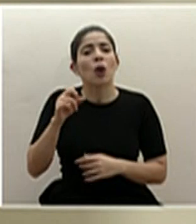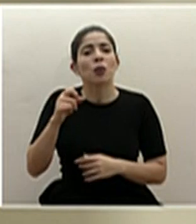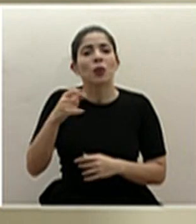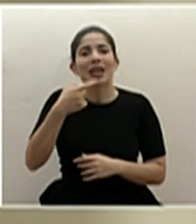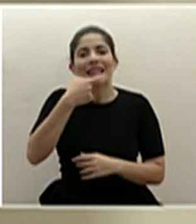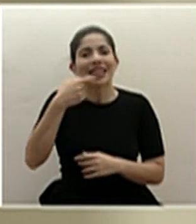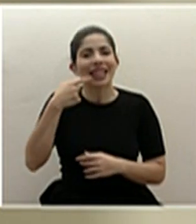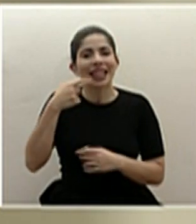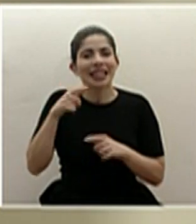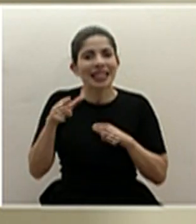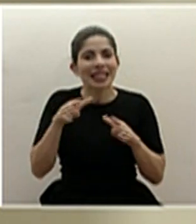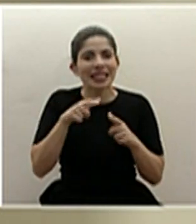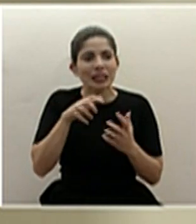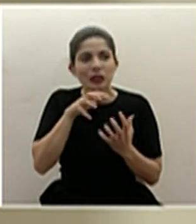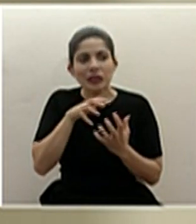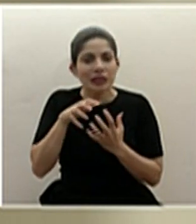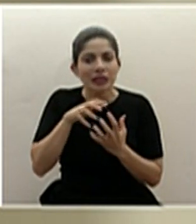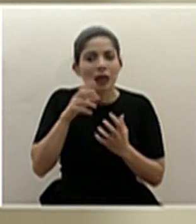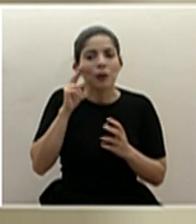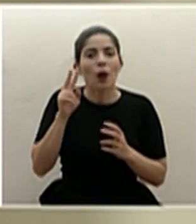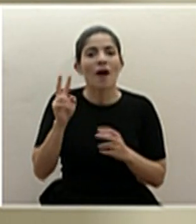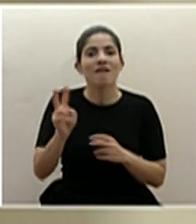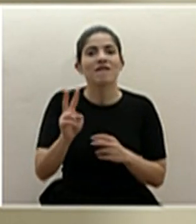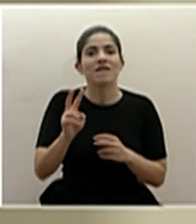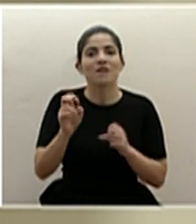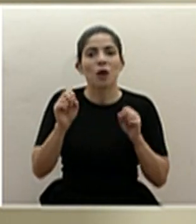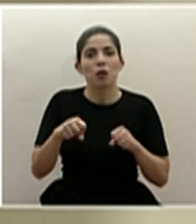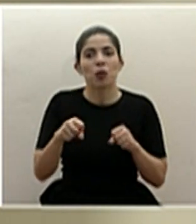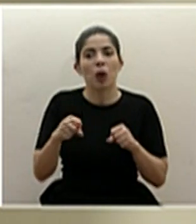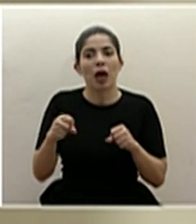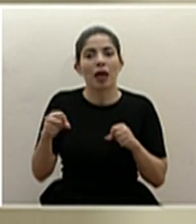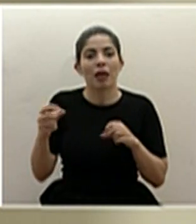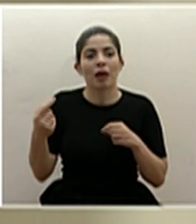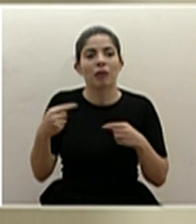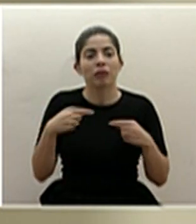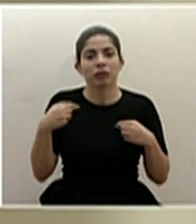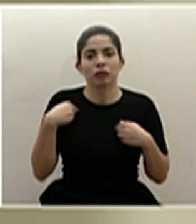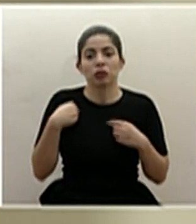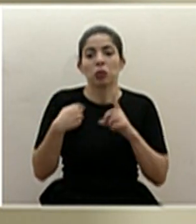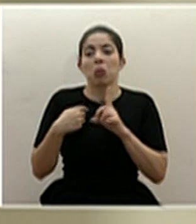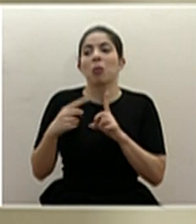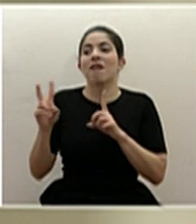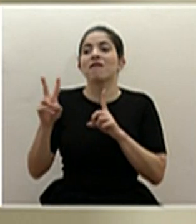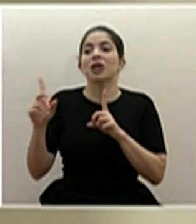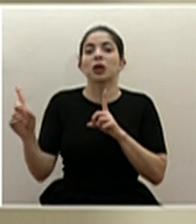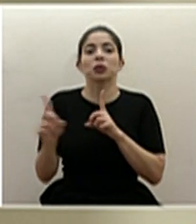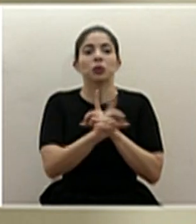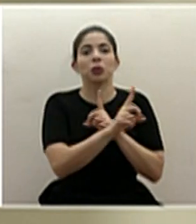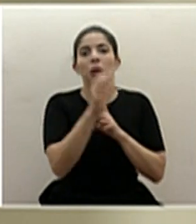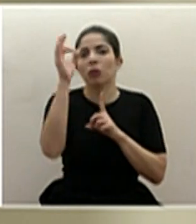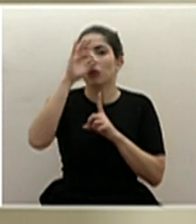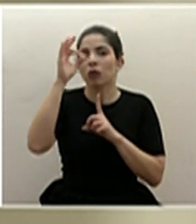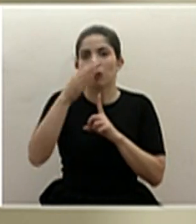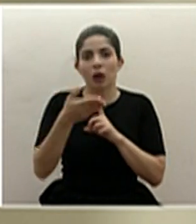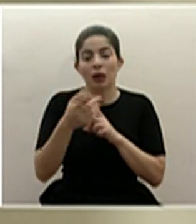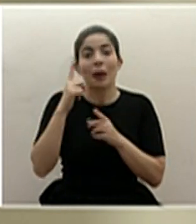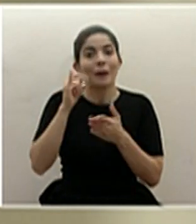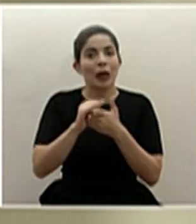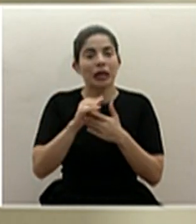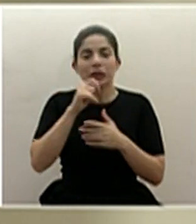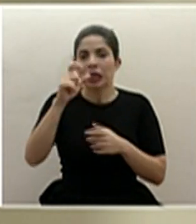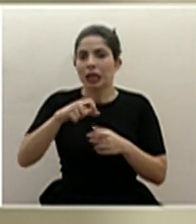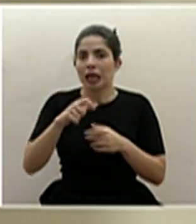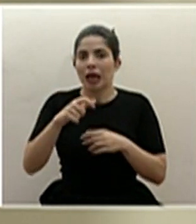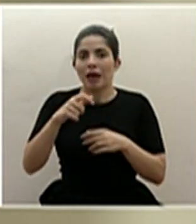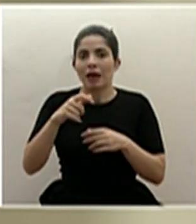¿verdad?, afilados, porque el virus puede estar pasando perfectamente enfrente de nosotros y por eso es que no podemos permitir tocarnos